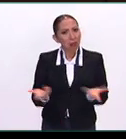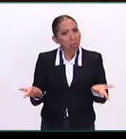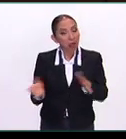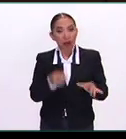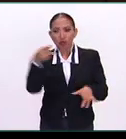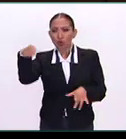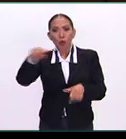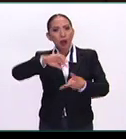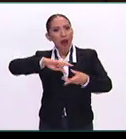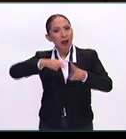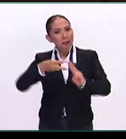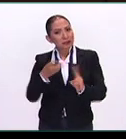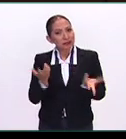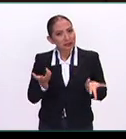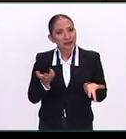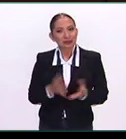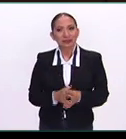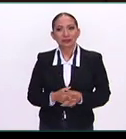caso suyo es al revés.